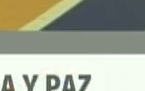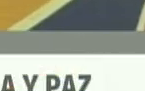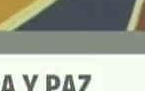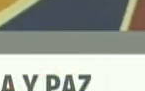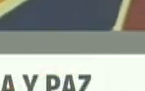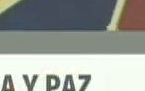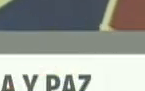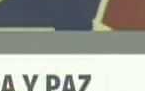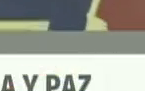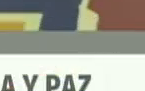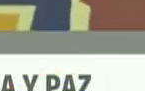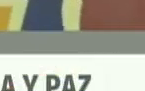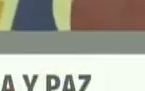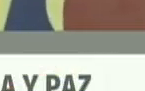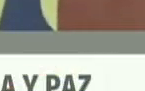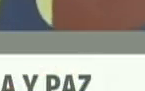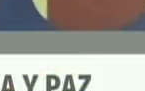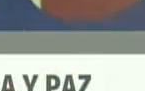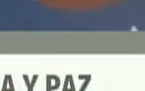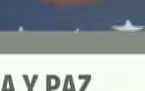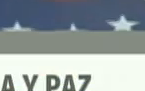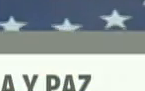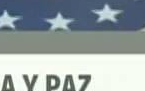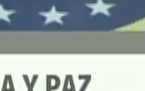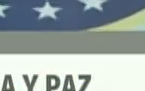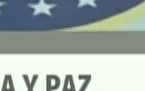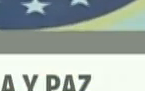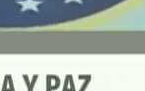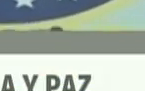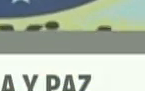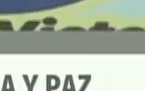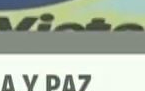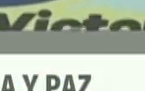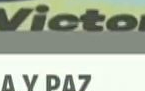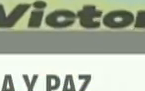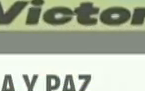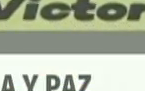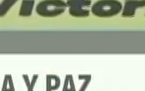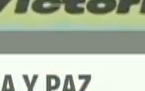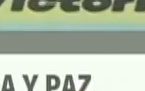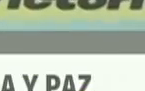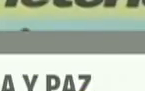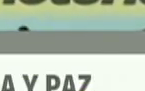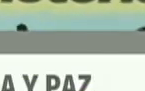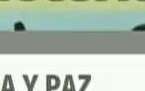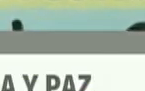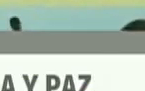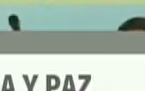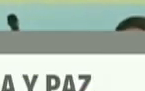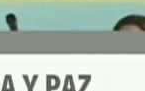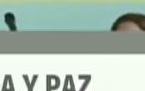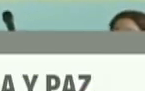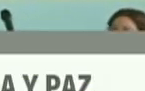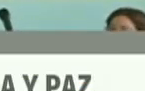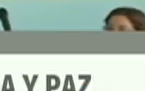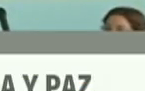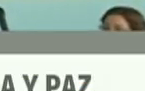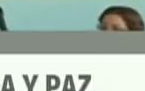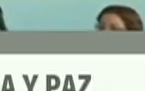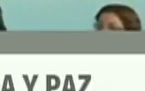pero tampoco hay que temerle, porque quien emprende un proceso de transformación se